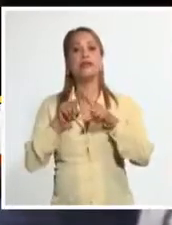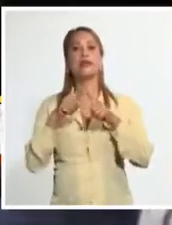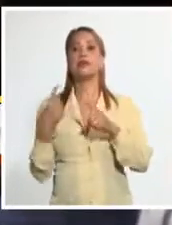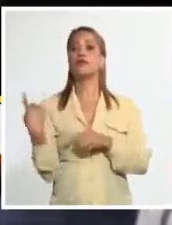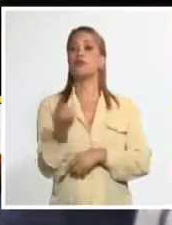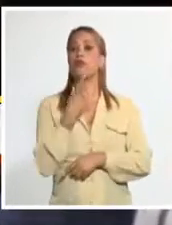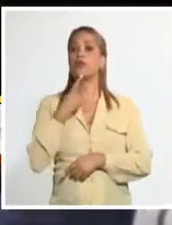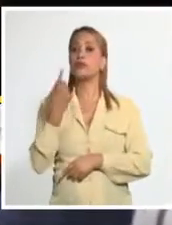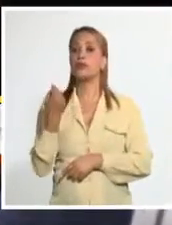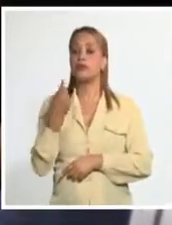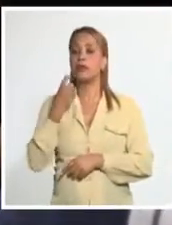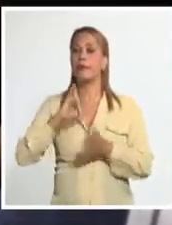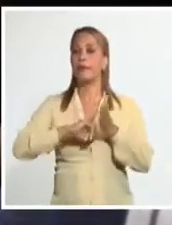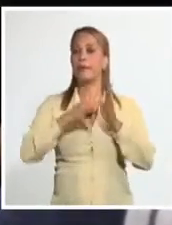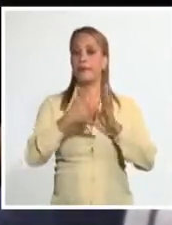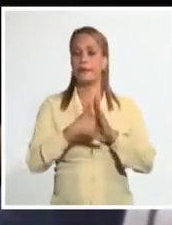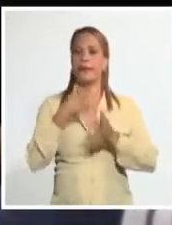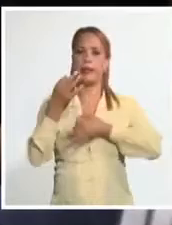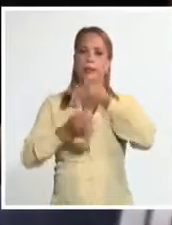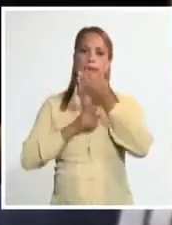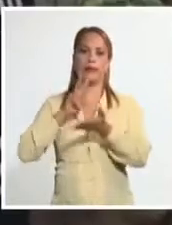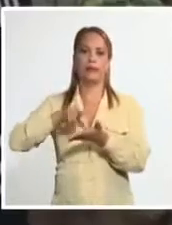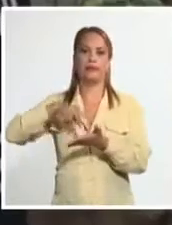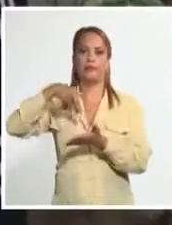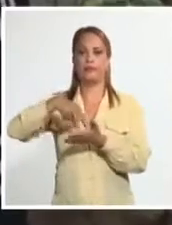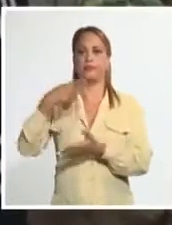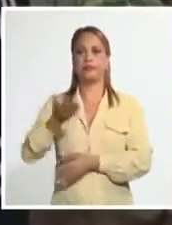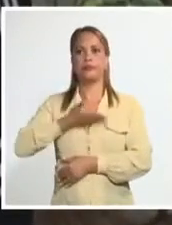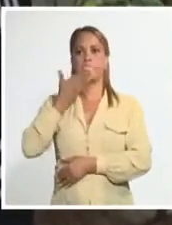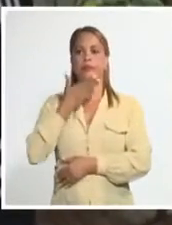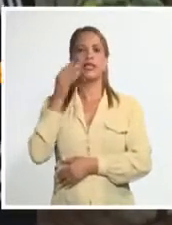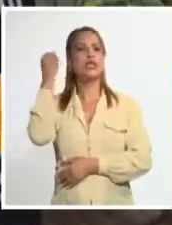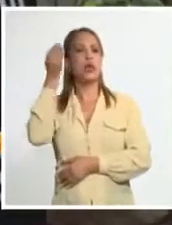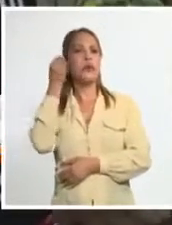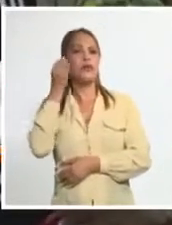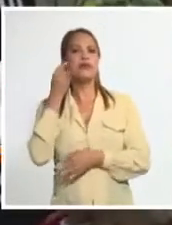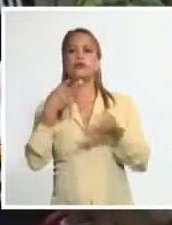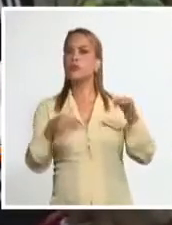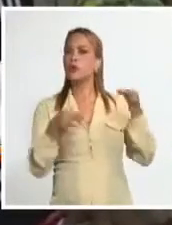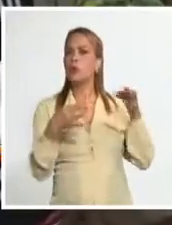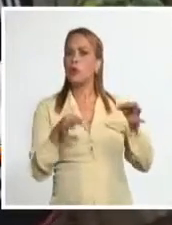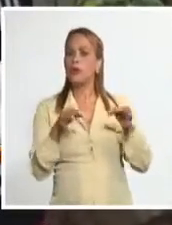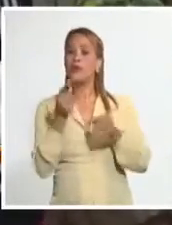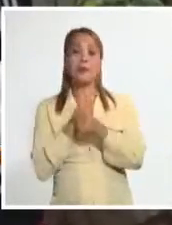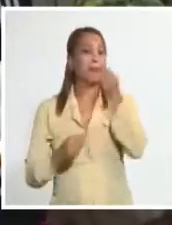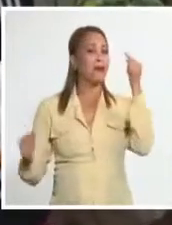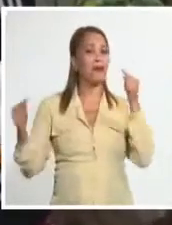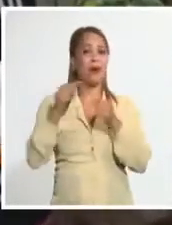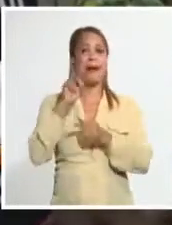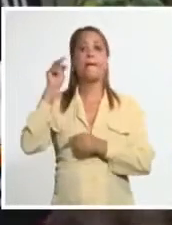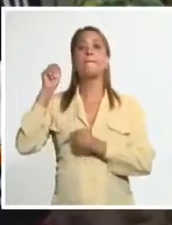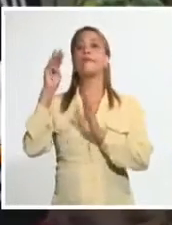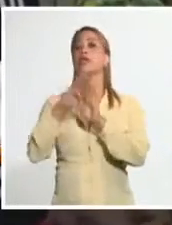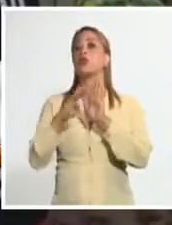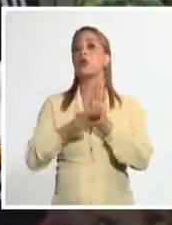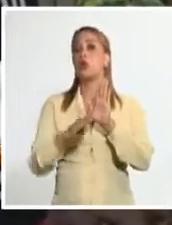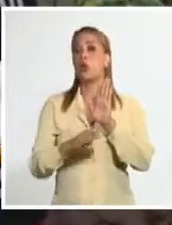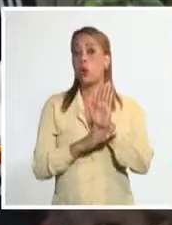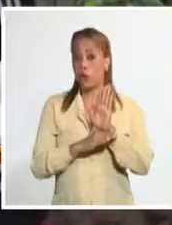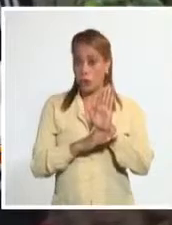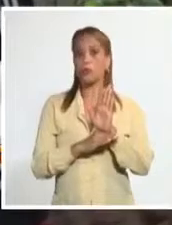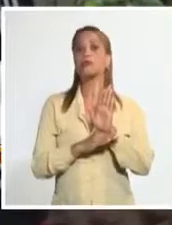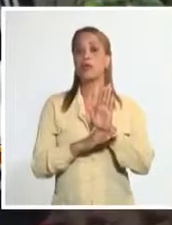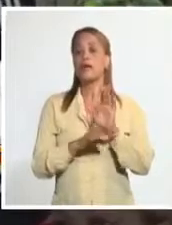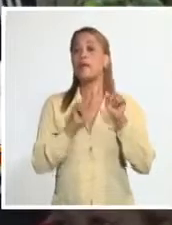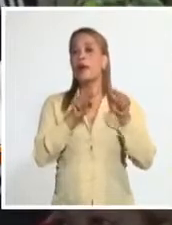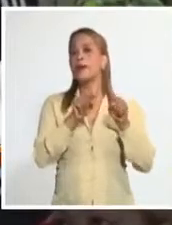proyecto. Considero que es un documento en primer orden metodológico, porque nos está trazando